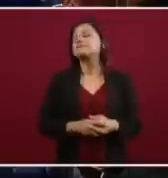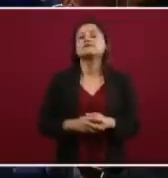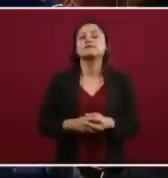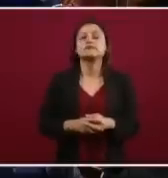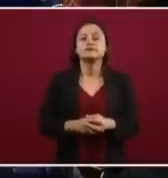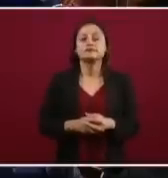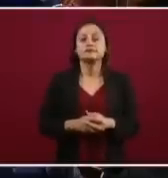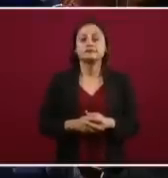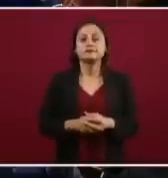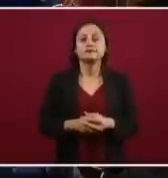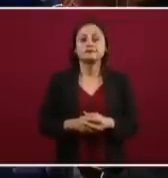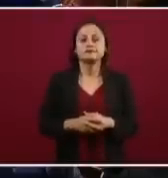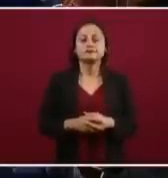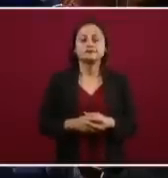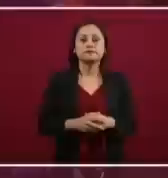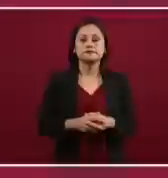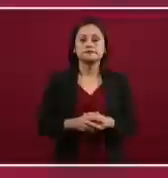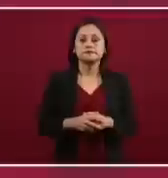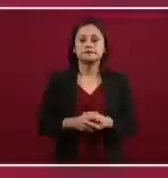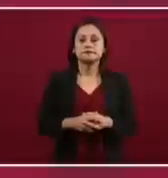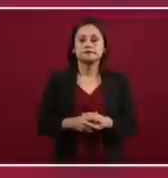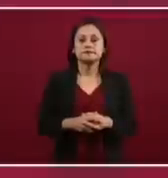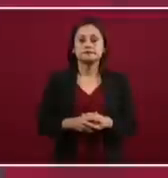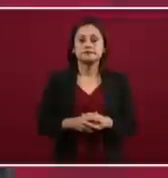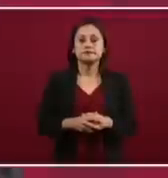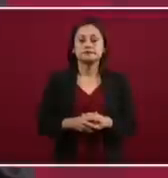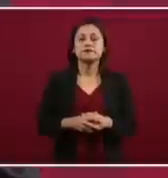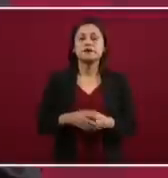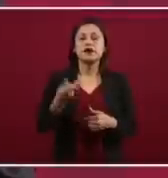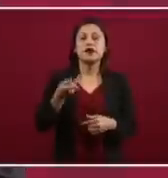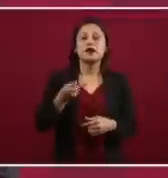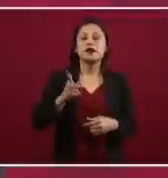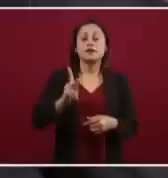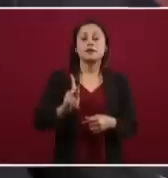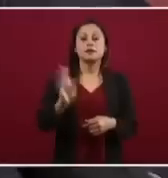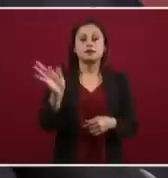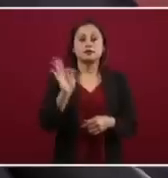Además, el que se aflige se afloja.